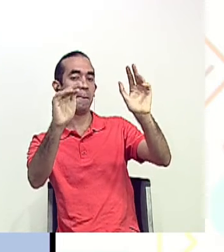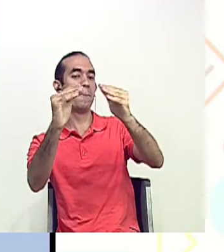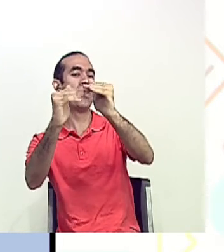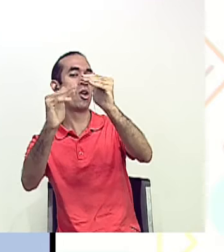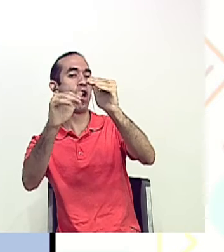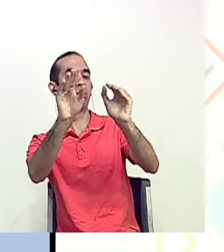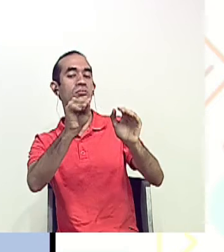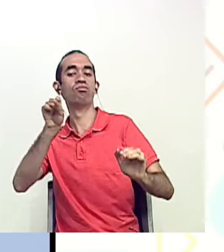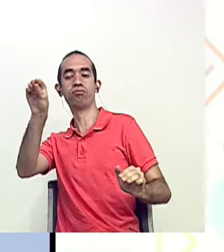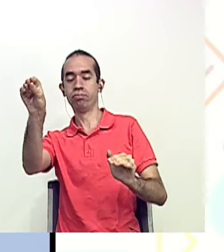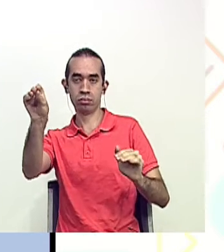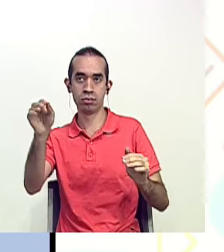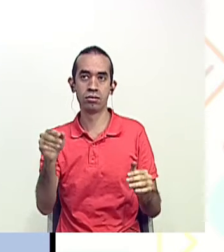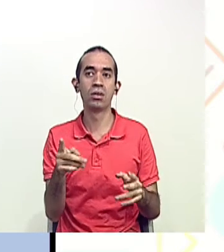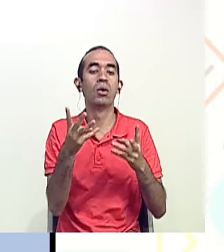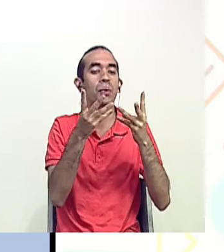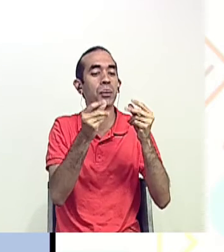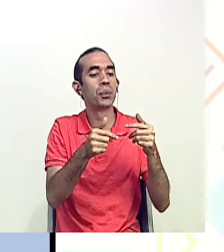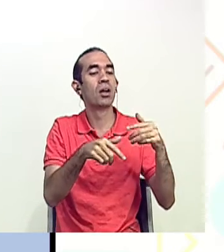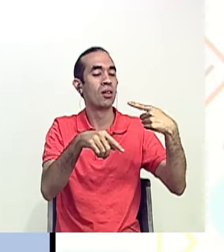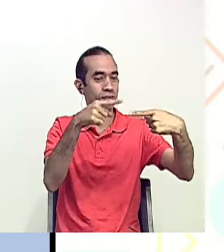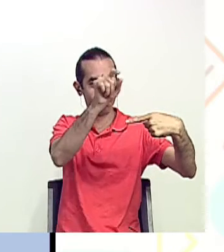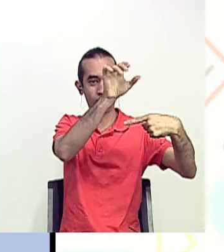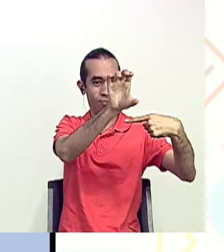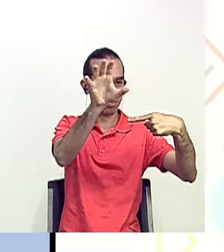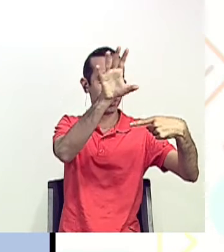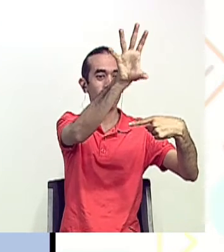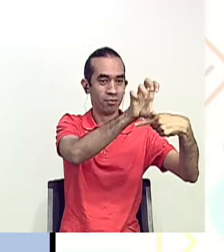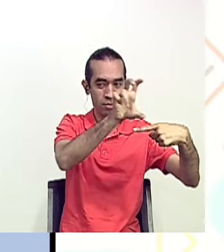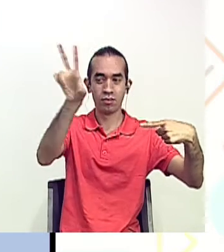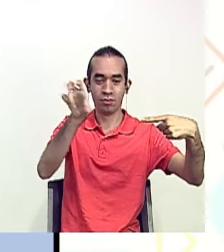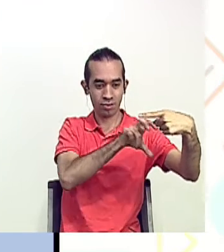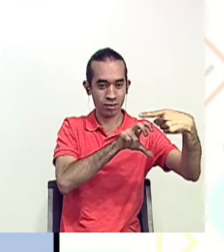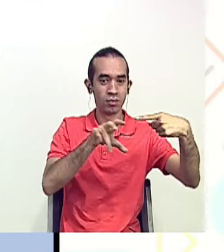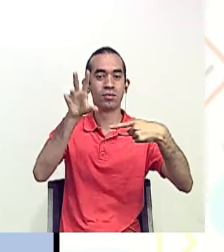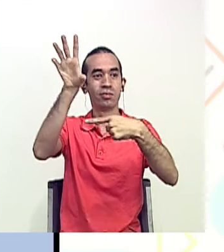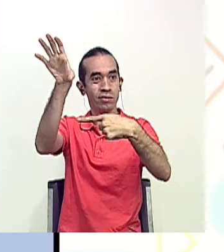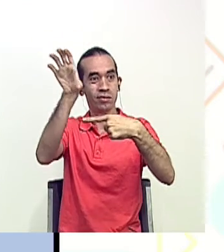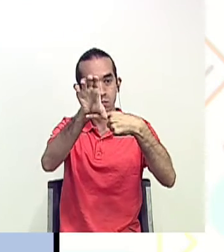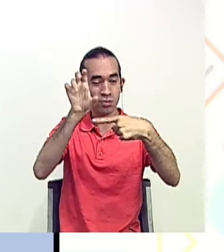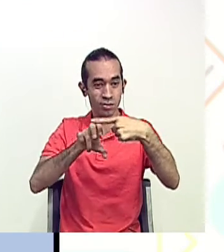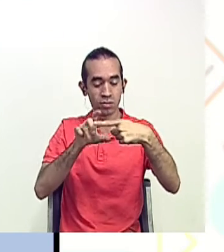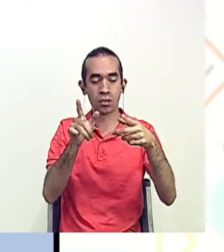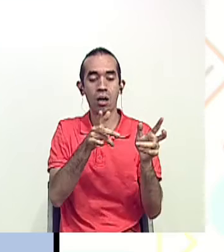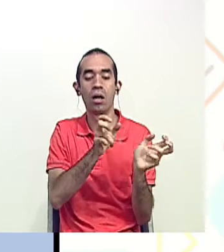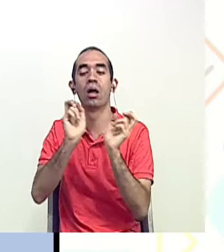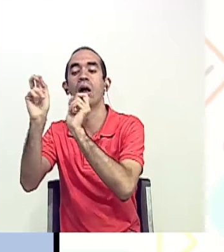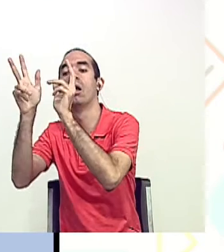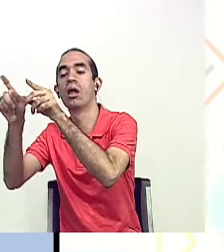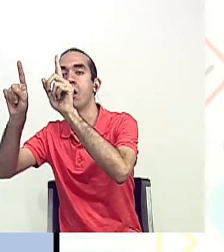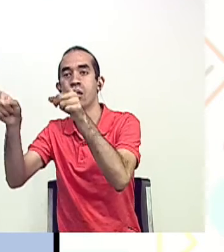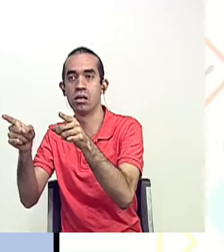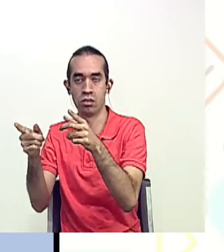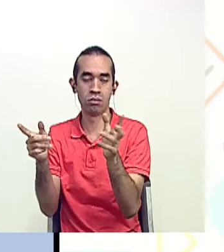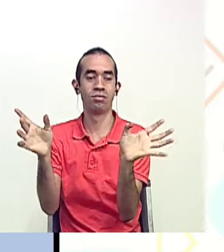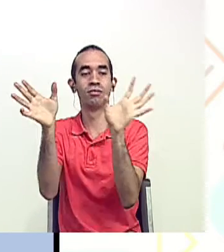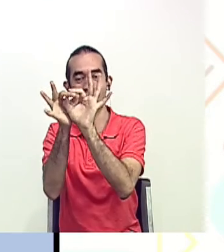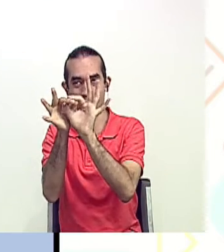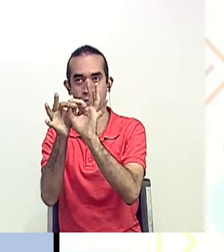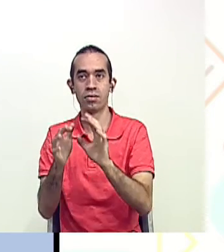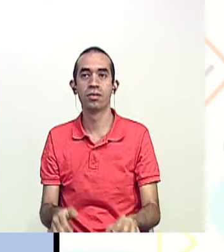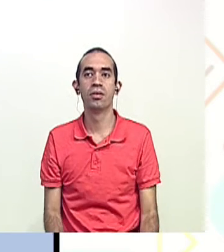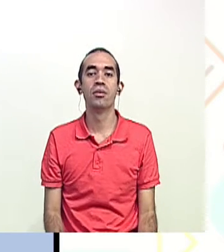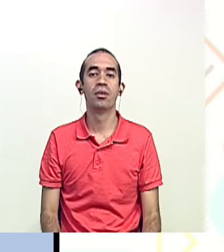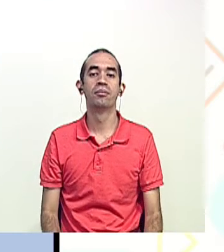cancelamos y obtenemos la expresión resultante. Continuamos. En nuestro ejemplo